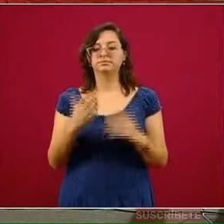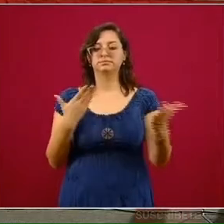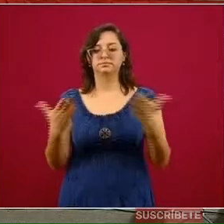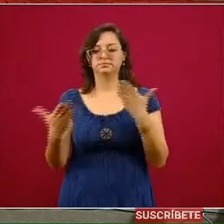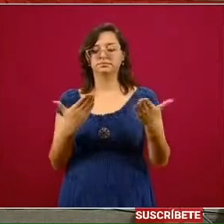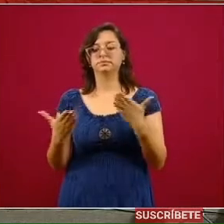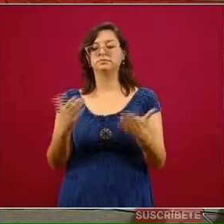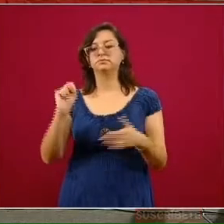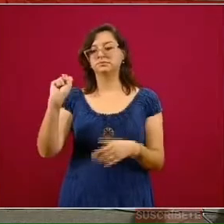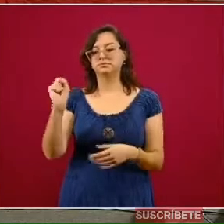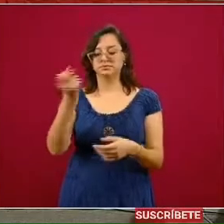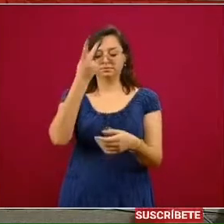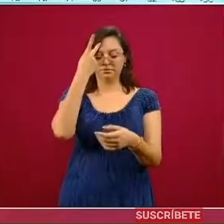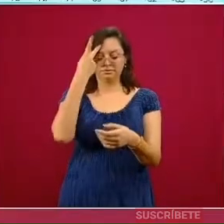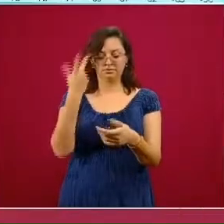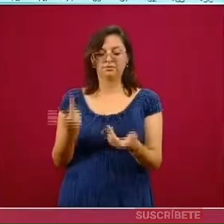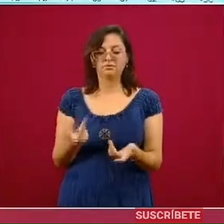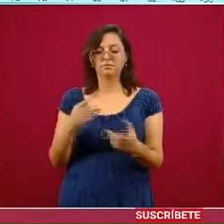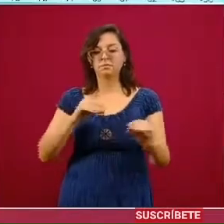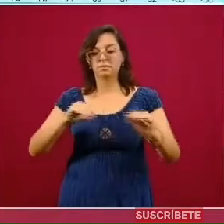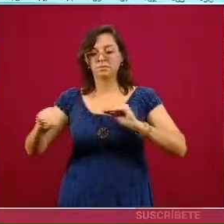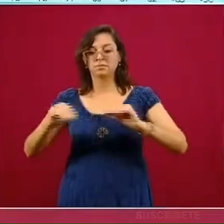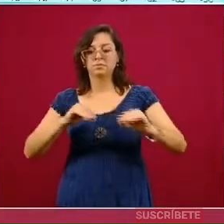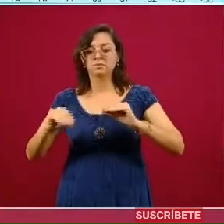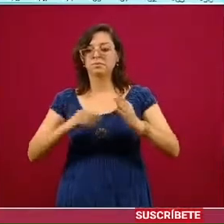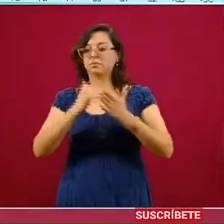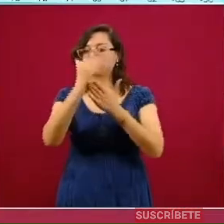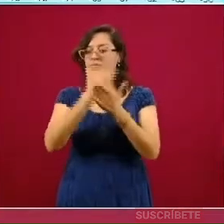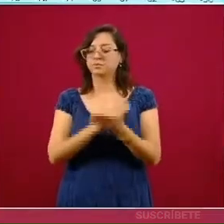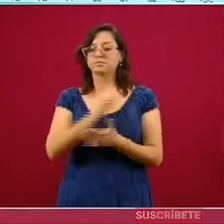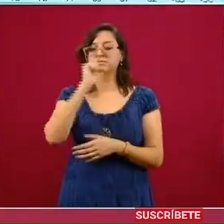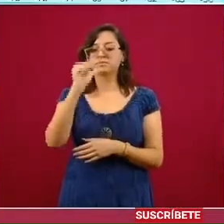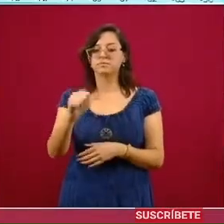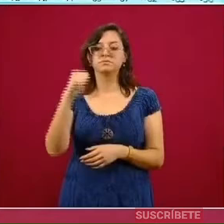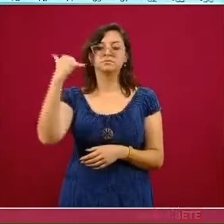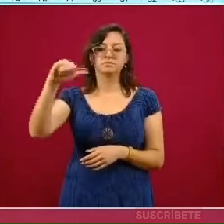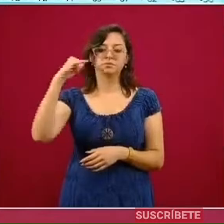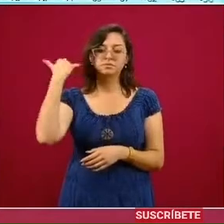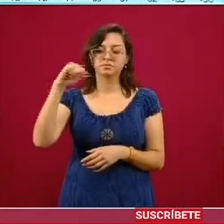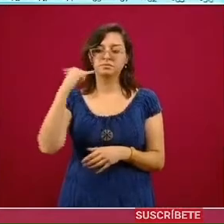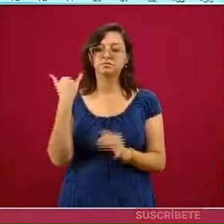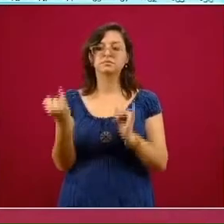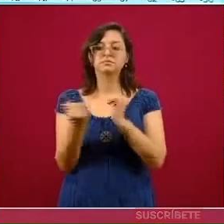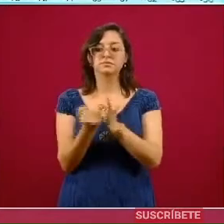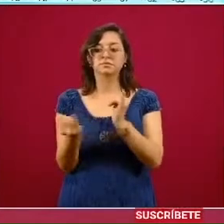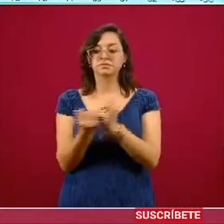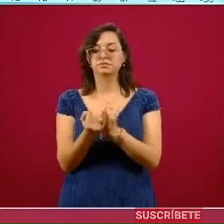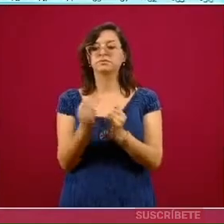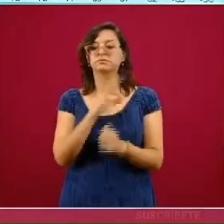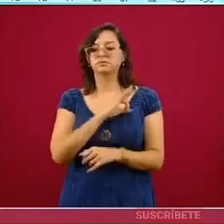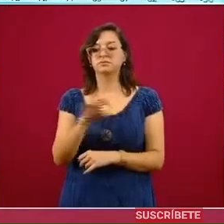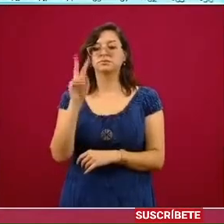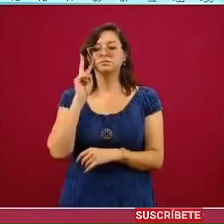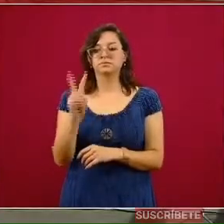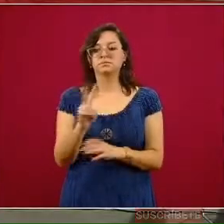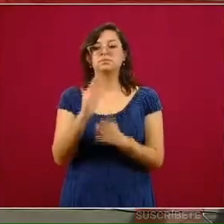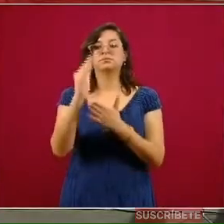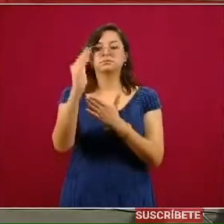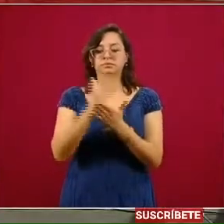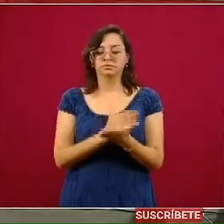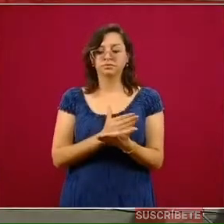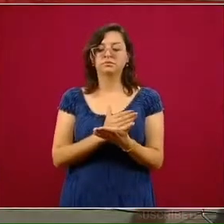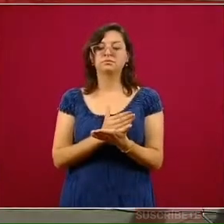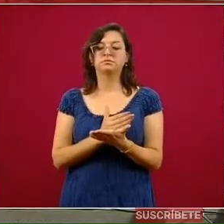comparar con San Luis Potosí, en donde la movilidad no disminuyó tanto. Yucatán es otro ejemplo en la parte inferior, en donde se disminuye